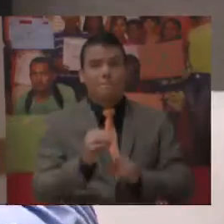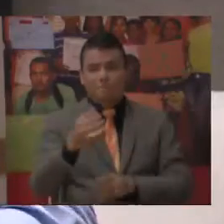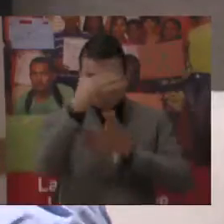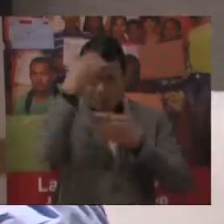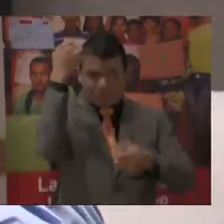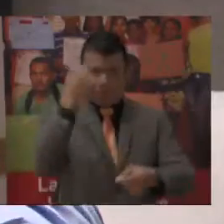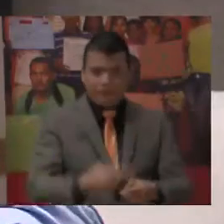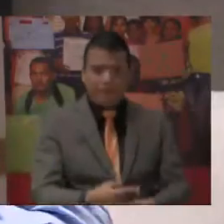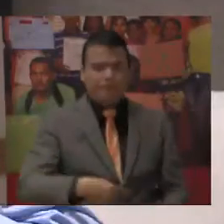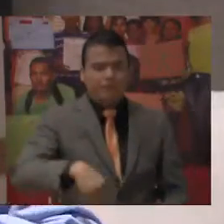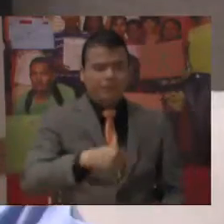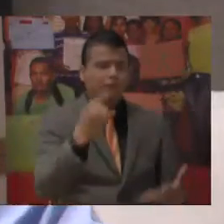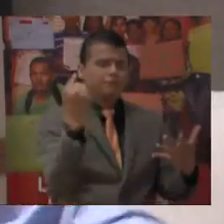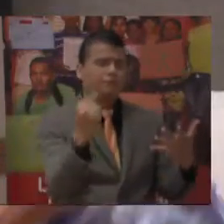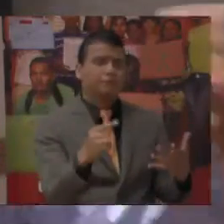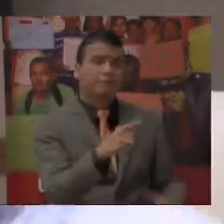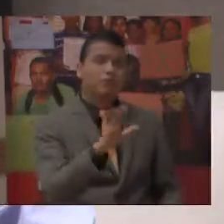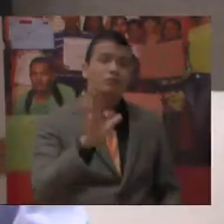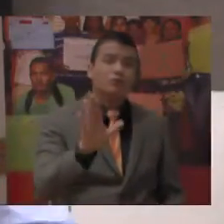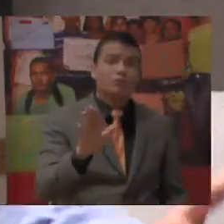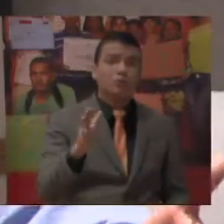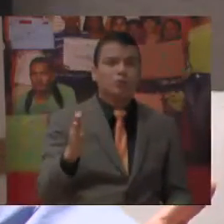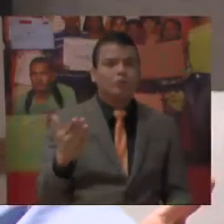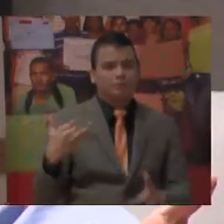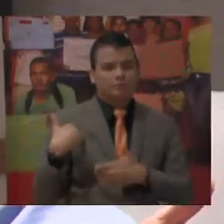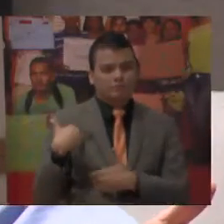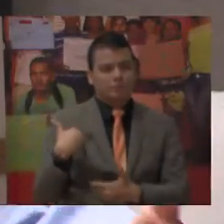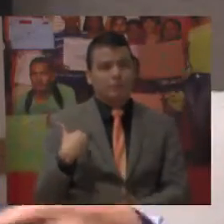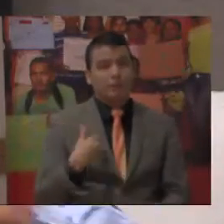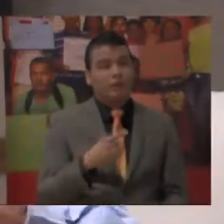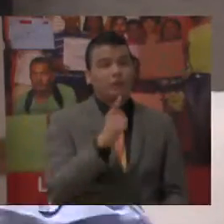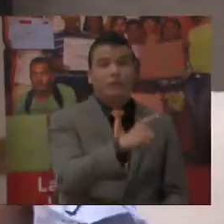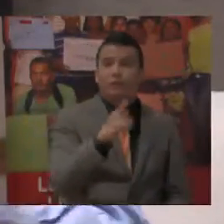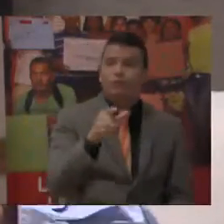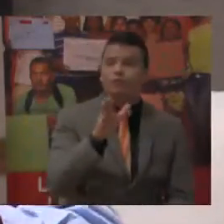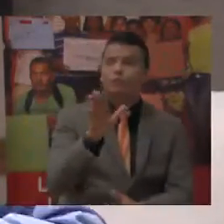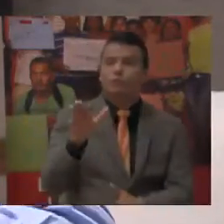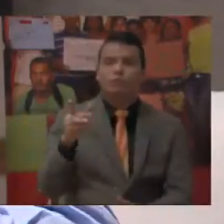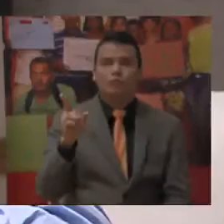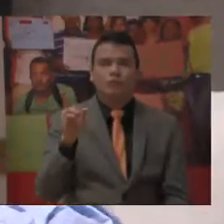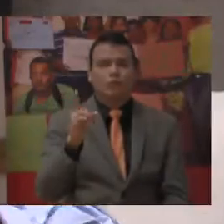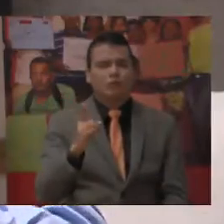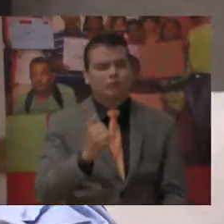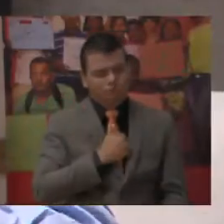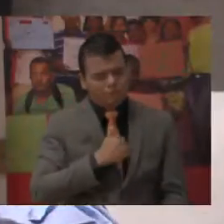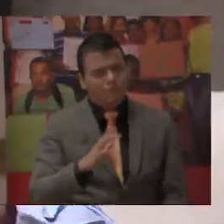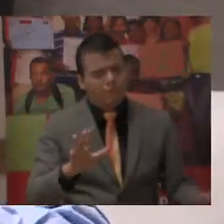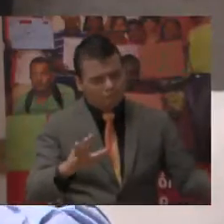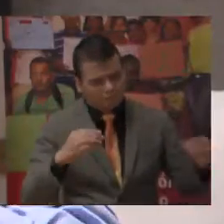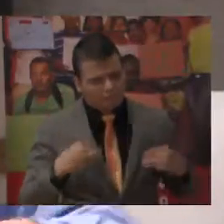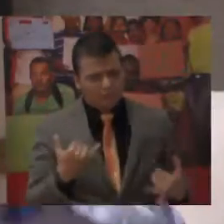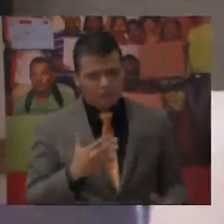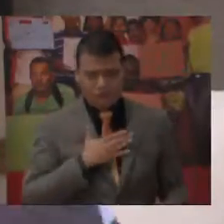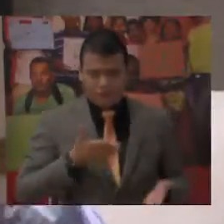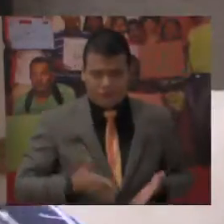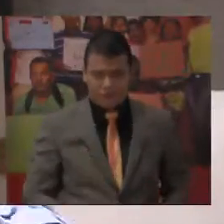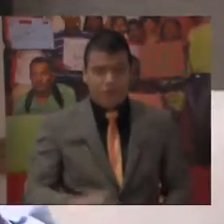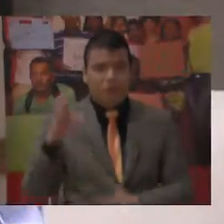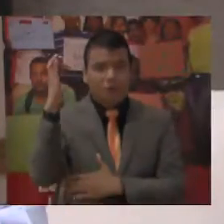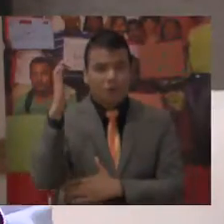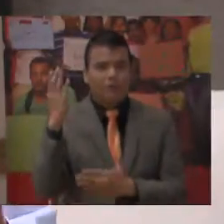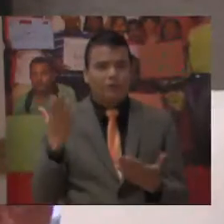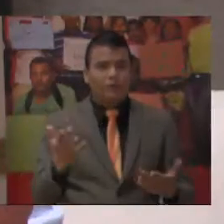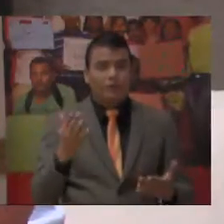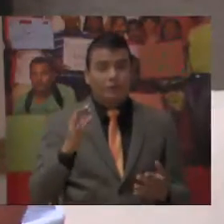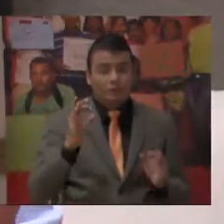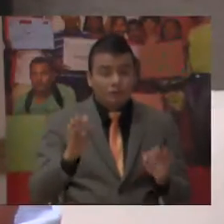estoy aceptando de que yo soy responsable de que usted sea guerrillero, yo estoy aceptando, yo como colombiano, yo creo que el día que